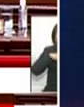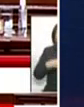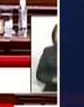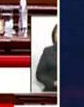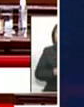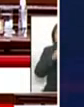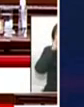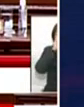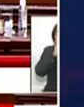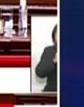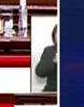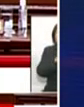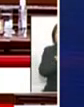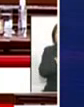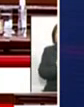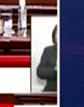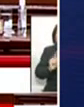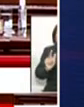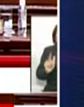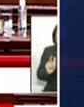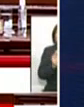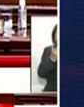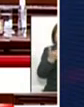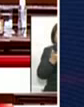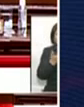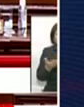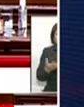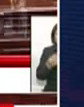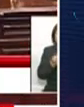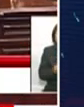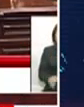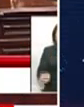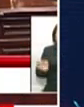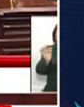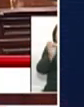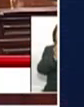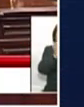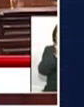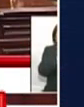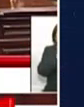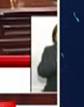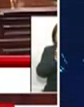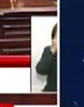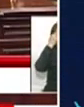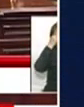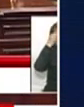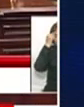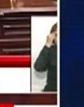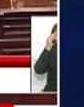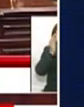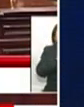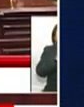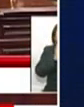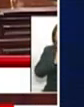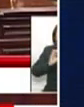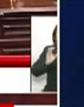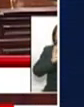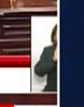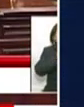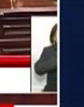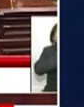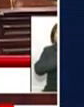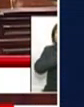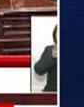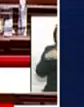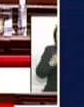tendría que dar el Parlamento. Yo al menos propongo uno, y ese debe ser: cesen la elección de magistrados del Tribunal